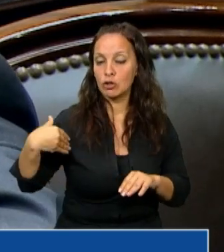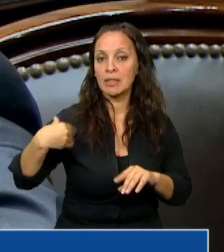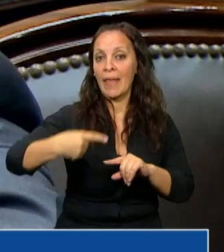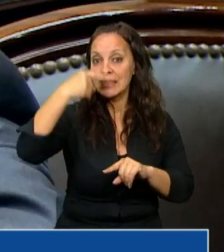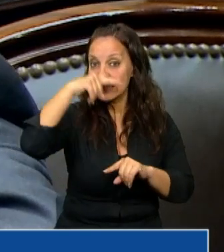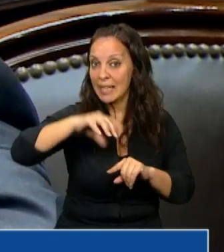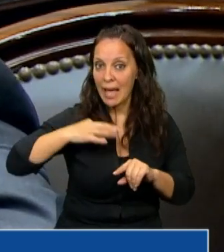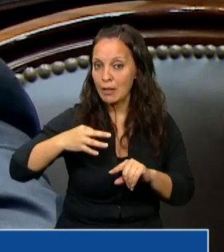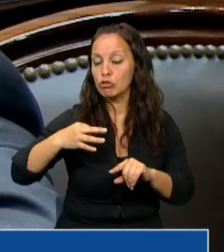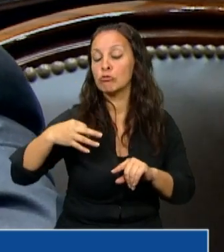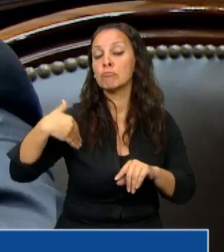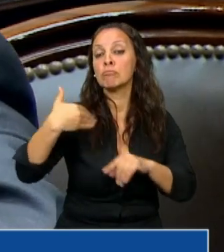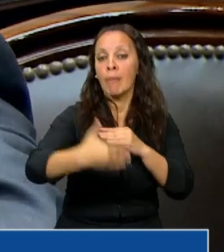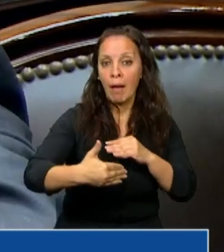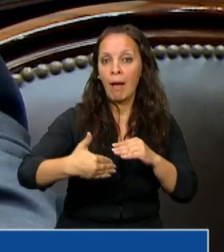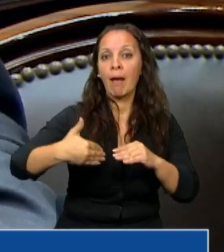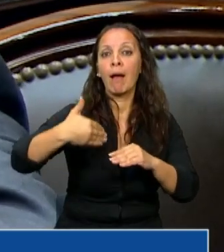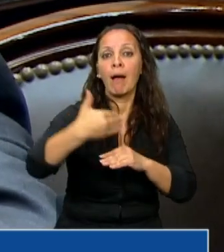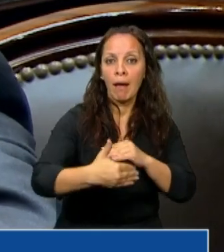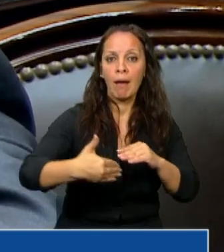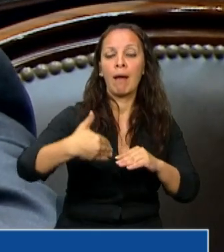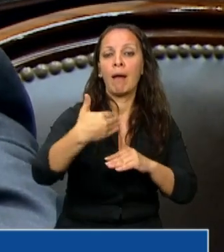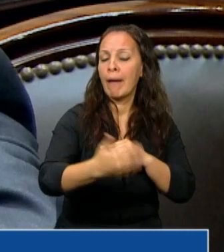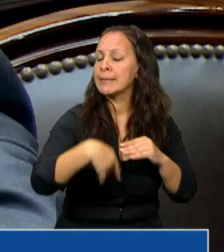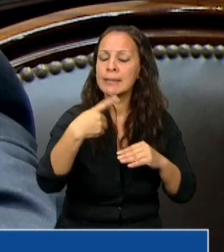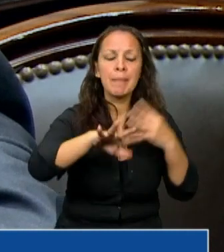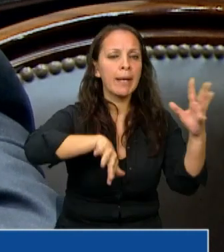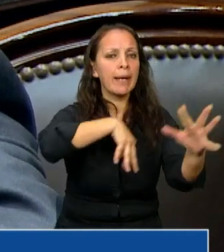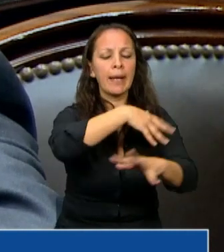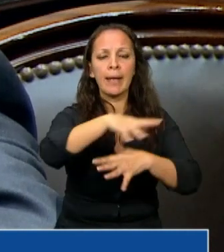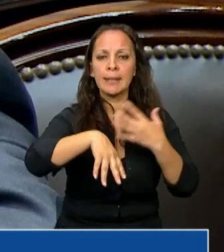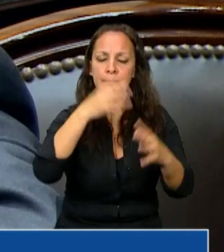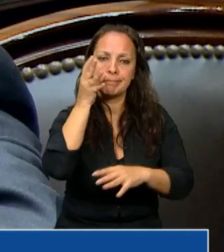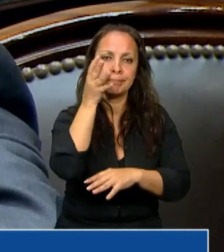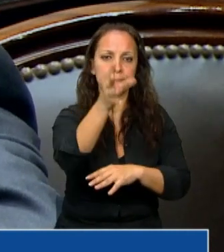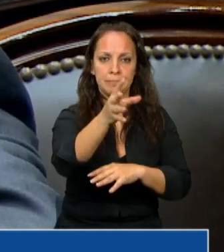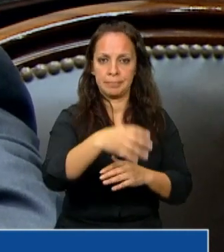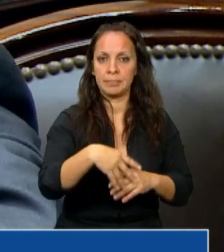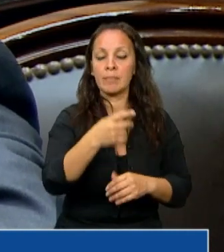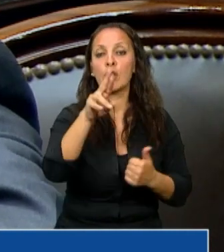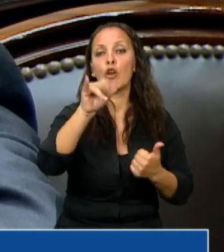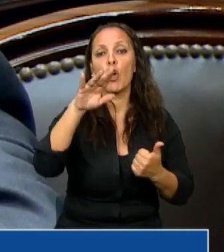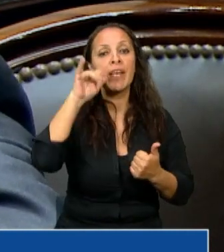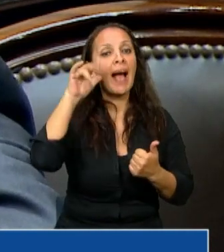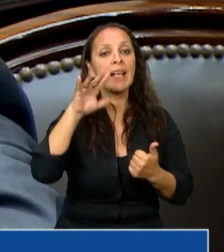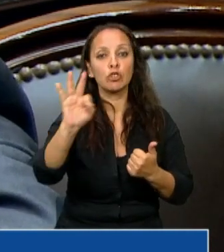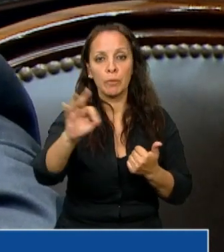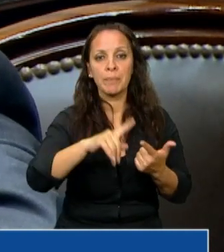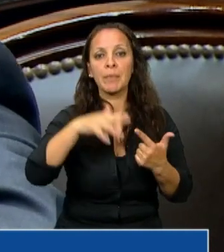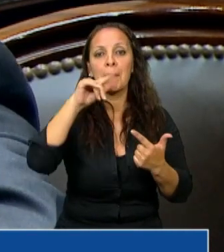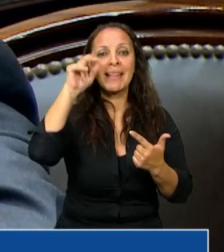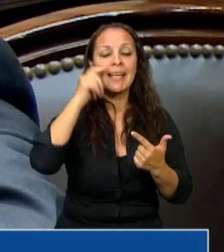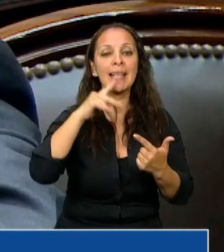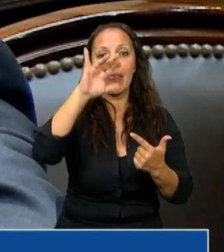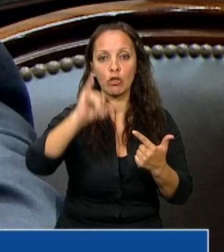y medio hemos tenido crisis homéricas. Me limito a nombrar algunas de ellas: Rodrigazo, Martínez de Oz,